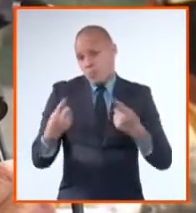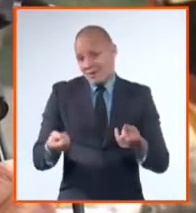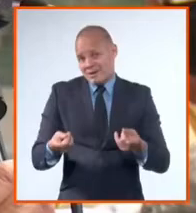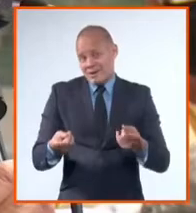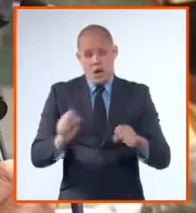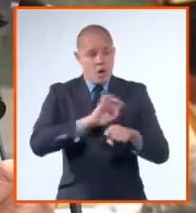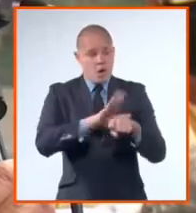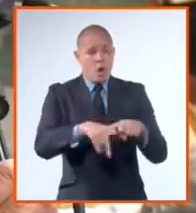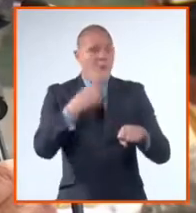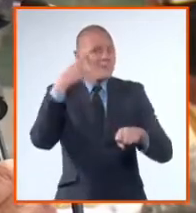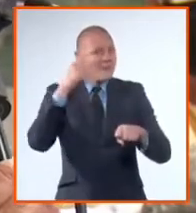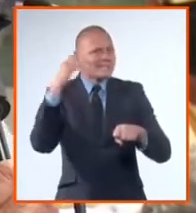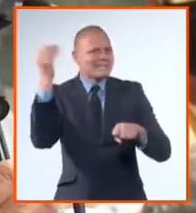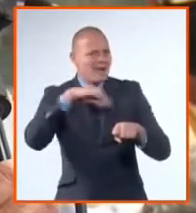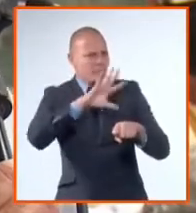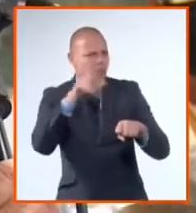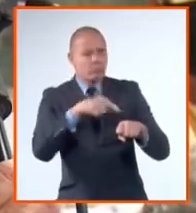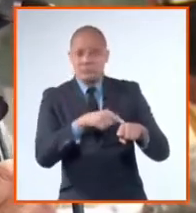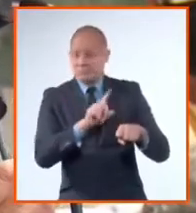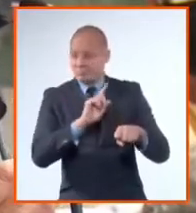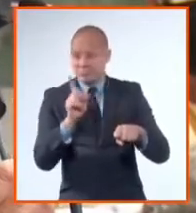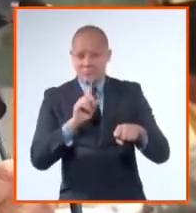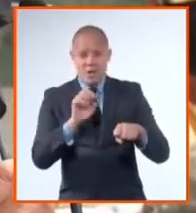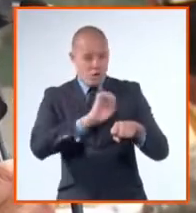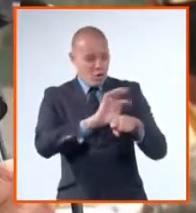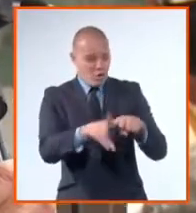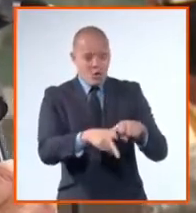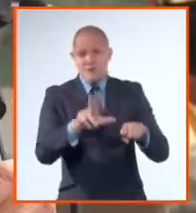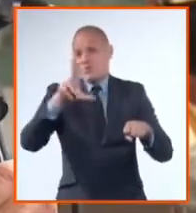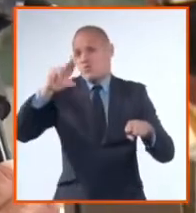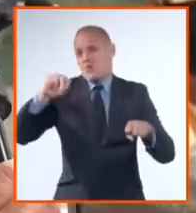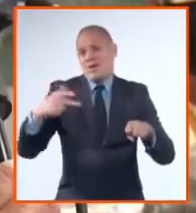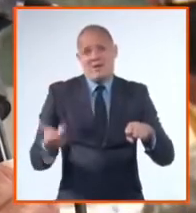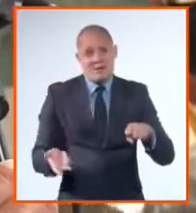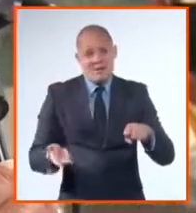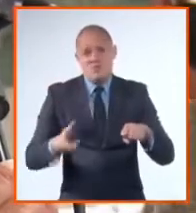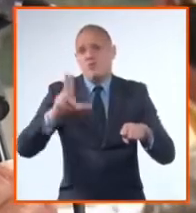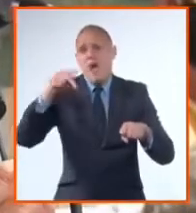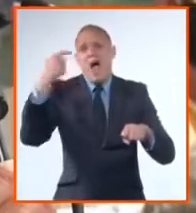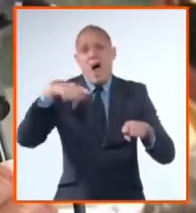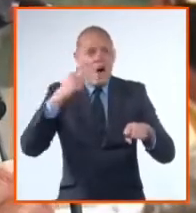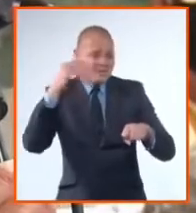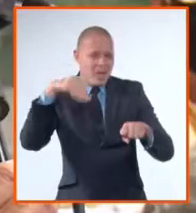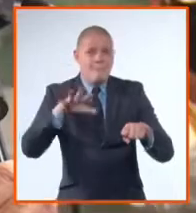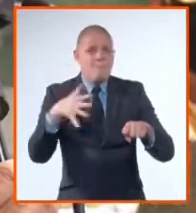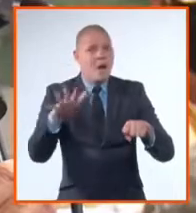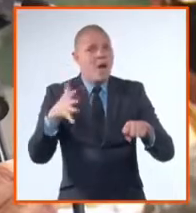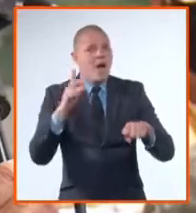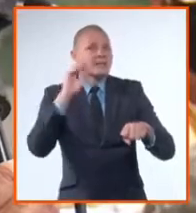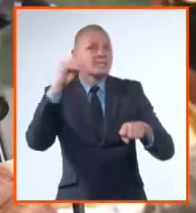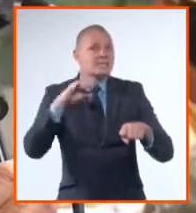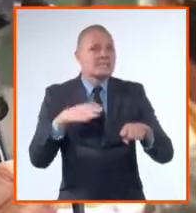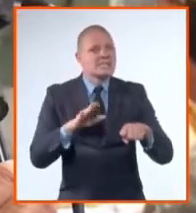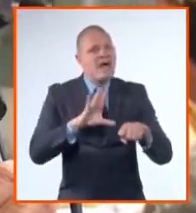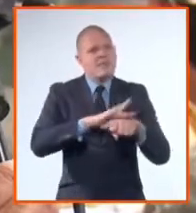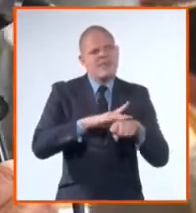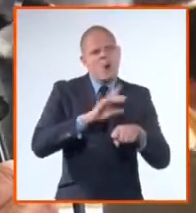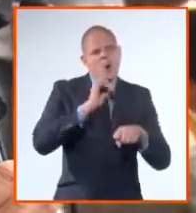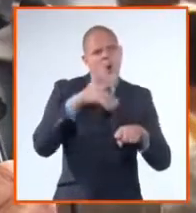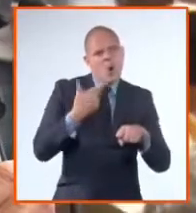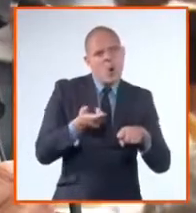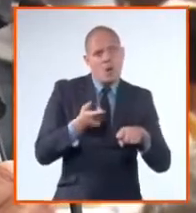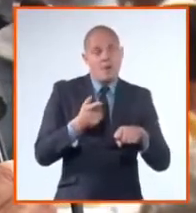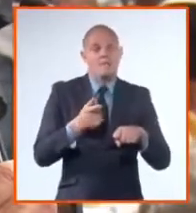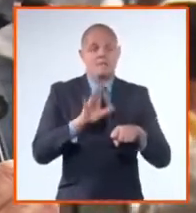fundamental que hay que ver, es qué ha pasado en este tiempo de la COVID. Porque es verdad que ha habido que dedicarle todas las energías